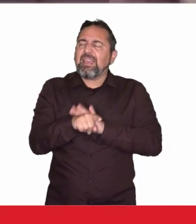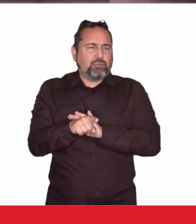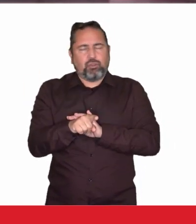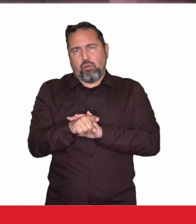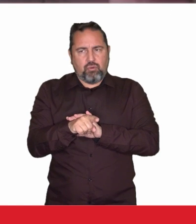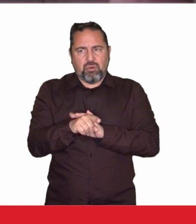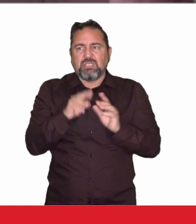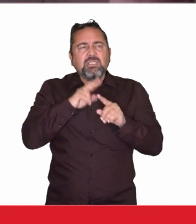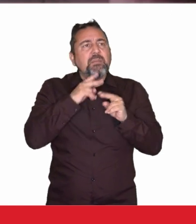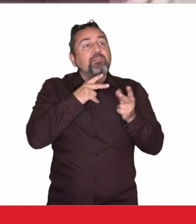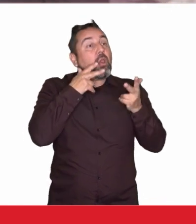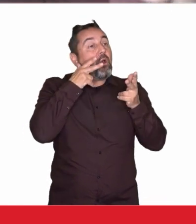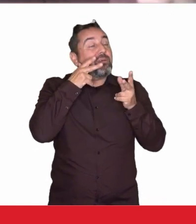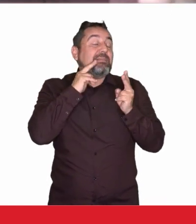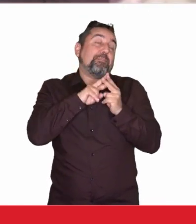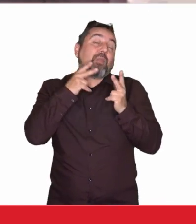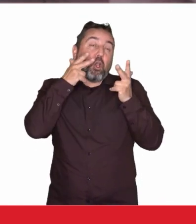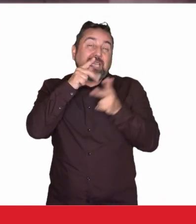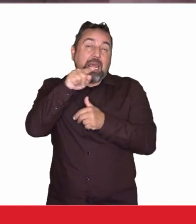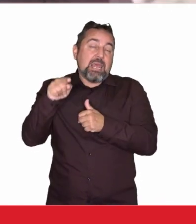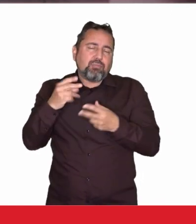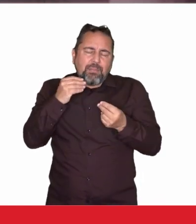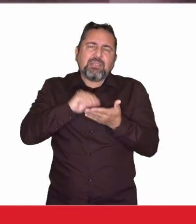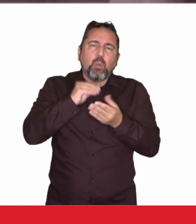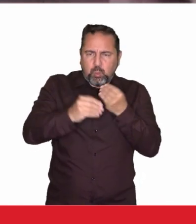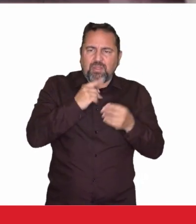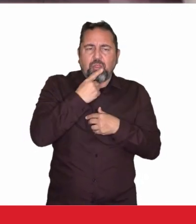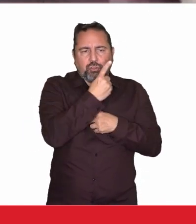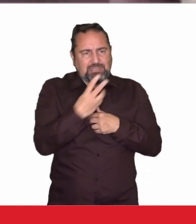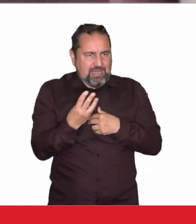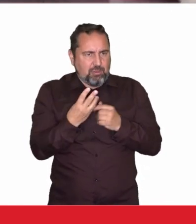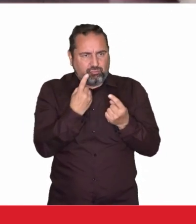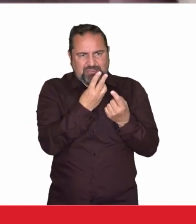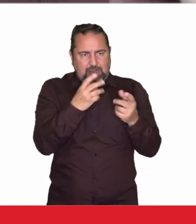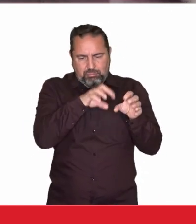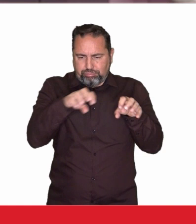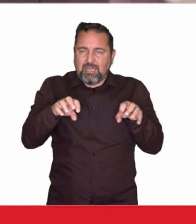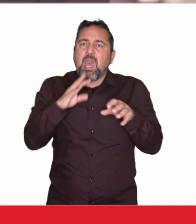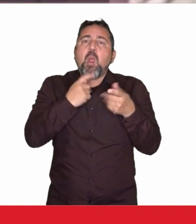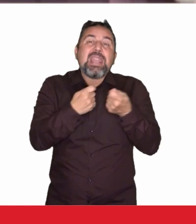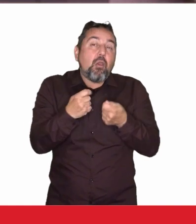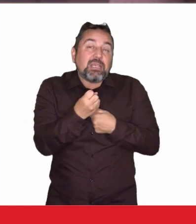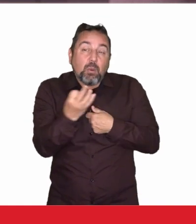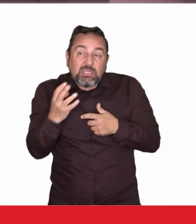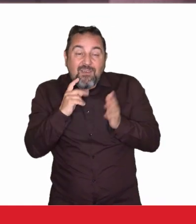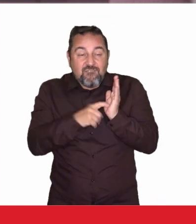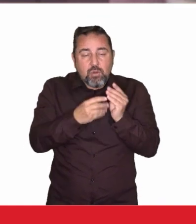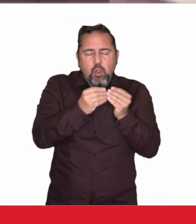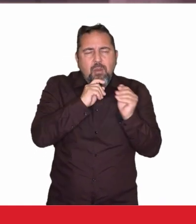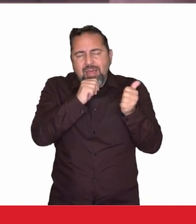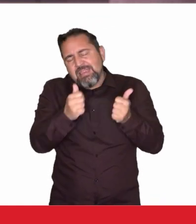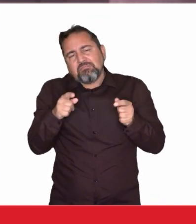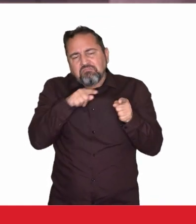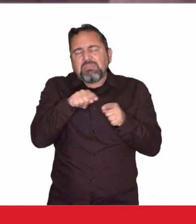Es una forma muy sencillita de gestionar. Esto en hostelería se utiliza mucho como regla de los 3 tercios, etcétera. Si podéis llegar en algunos negocios